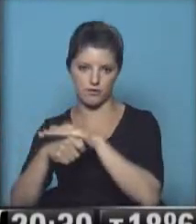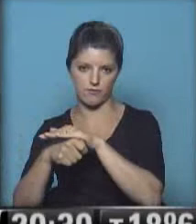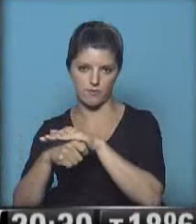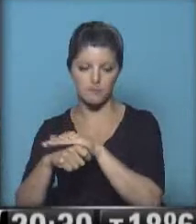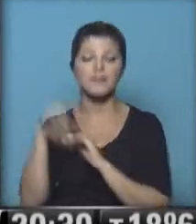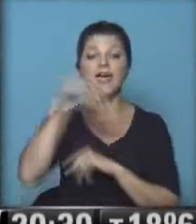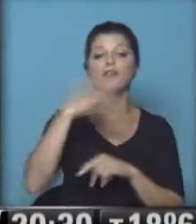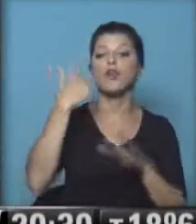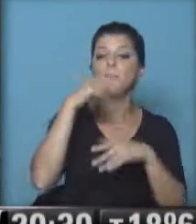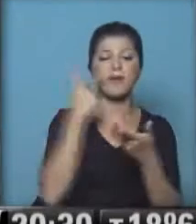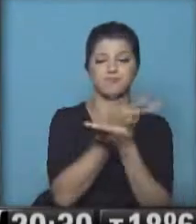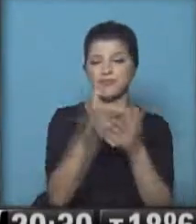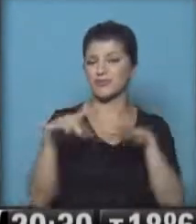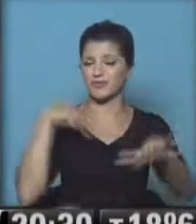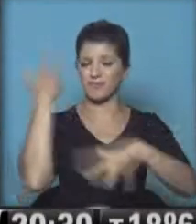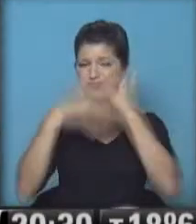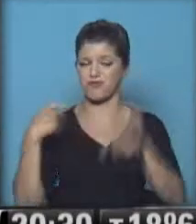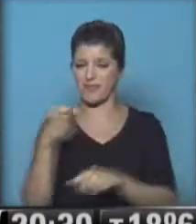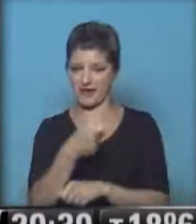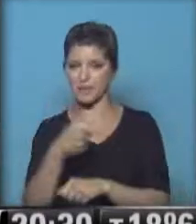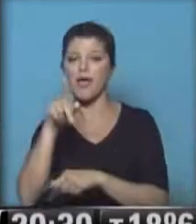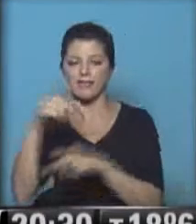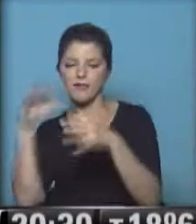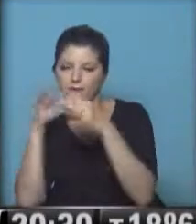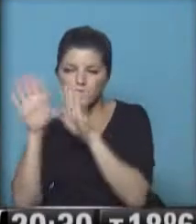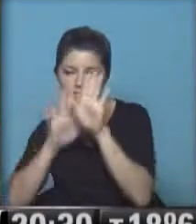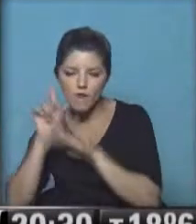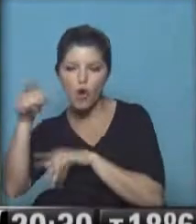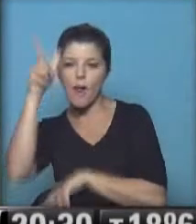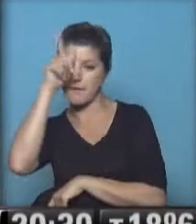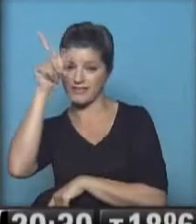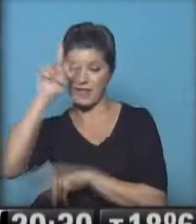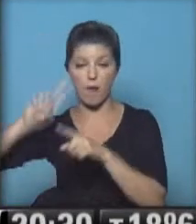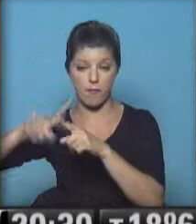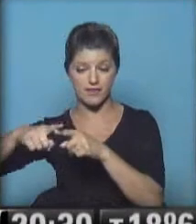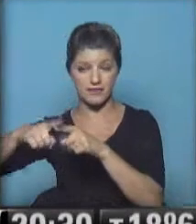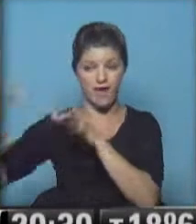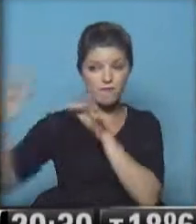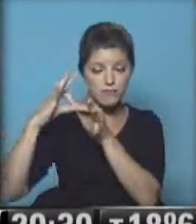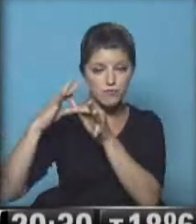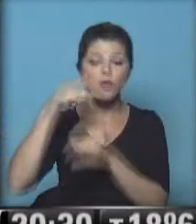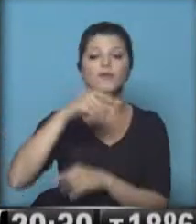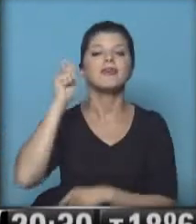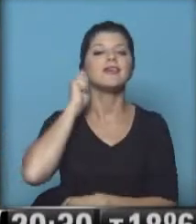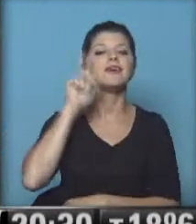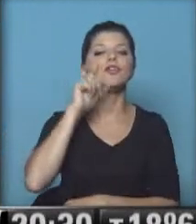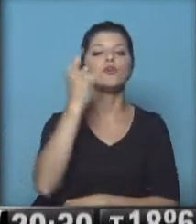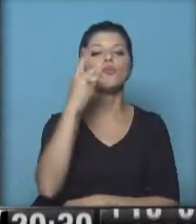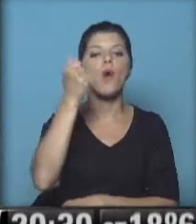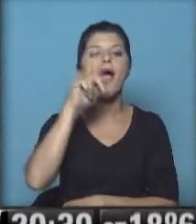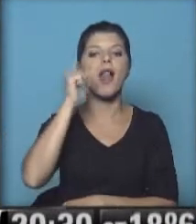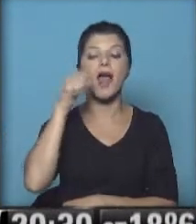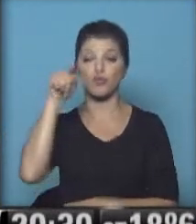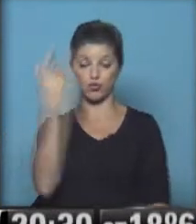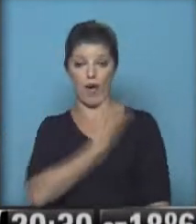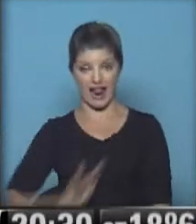más acabada del crimen organizado en connivencia con las autoridades policiales y políticas es Iguala. Su alcalde, prófugo de la